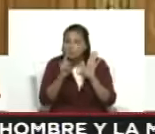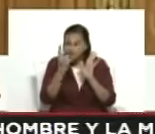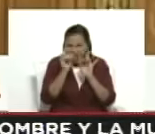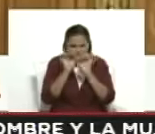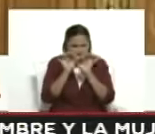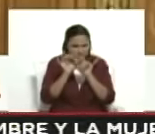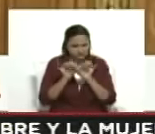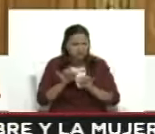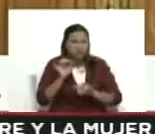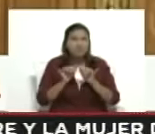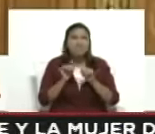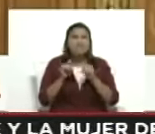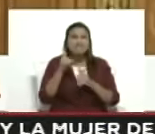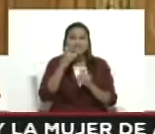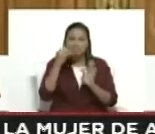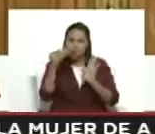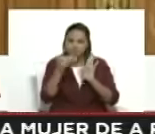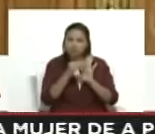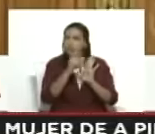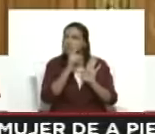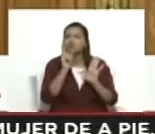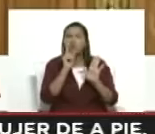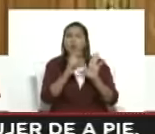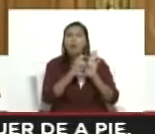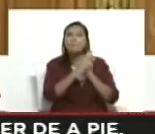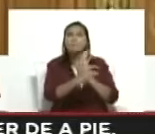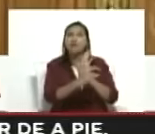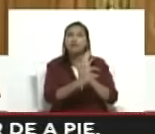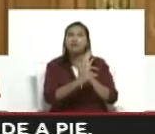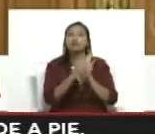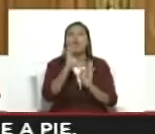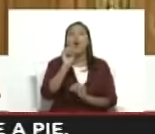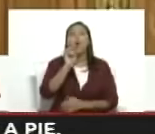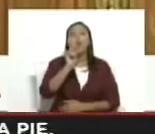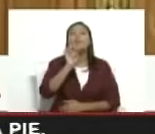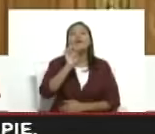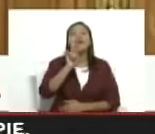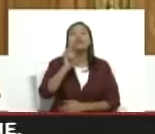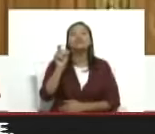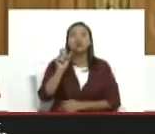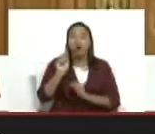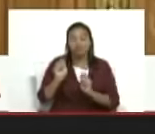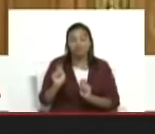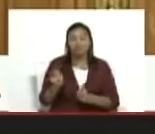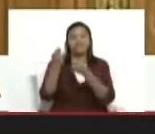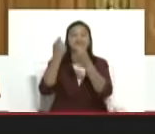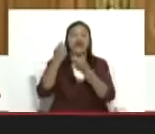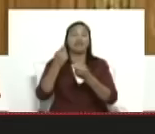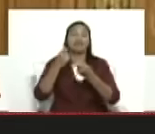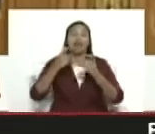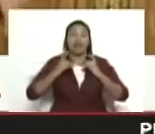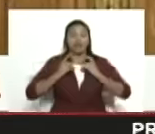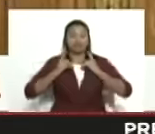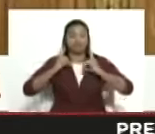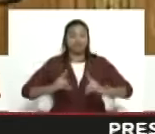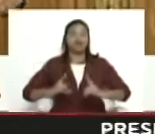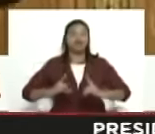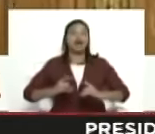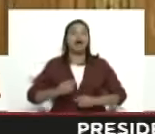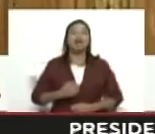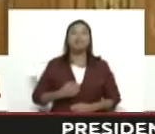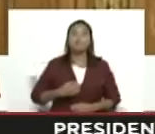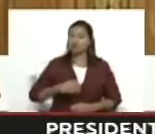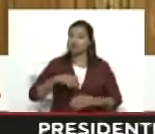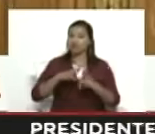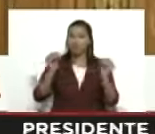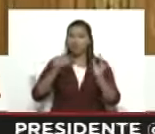Y llamó Operación registrar con un notario, Operación Rescate la Dignidad. Y puso a firmar a todo el mundo,